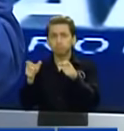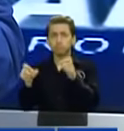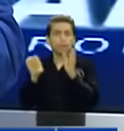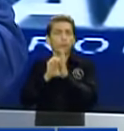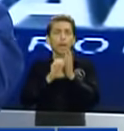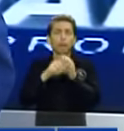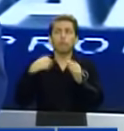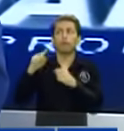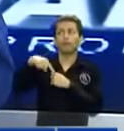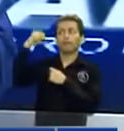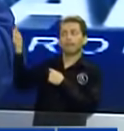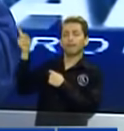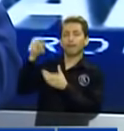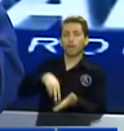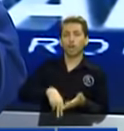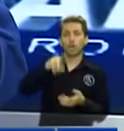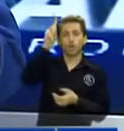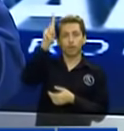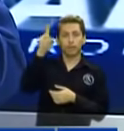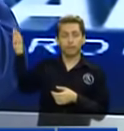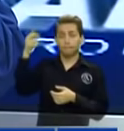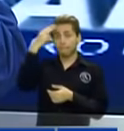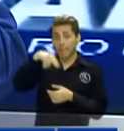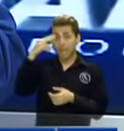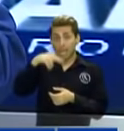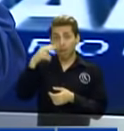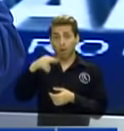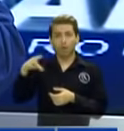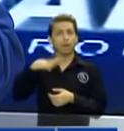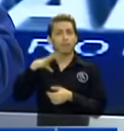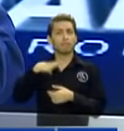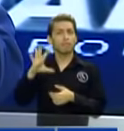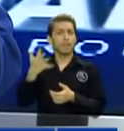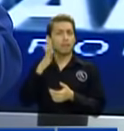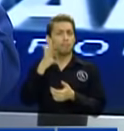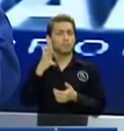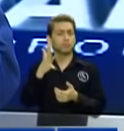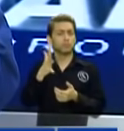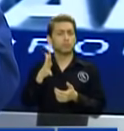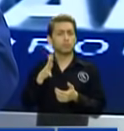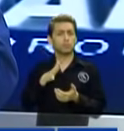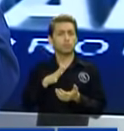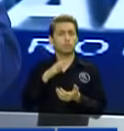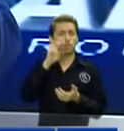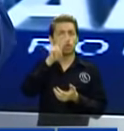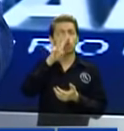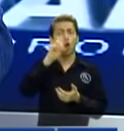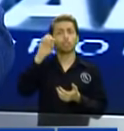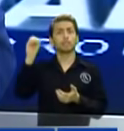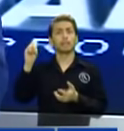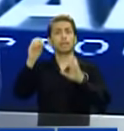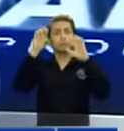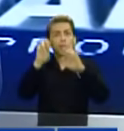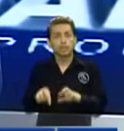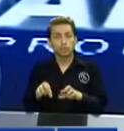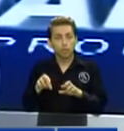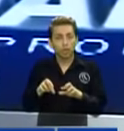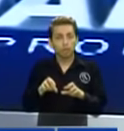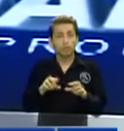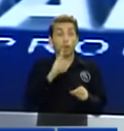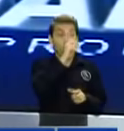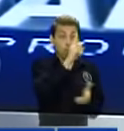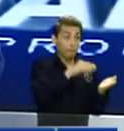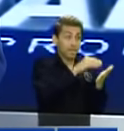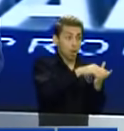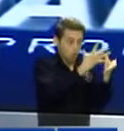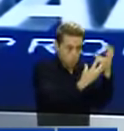en el norte, en México está casi que llegando o superando los 200 casos por millón. Si nos vamos al